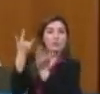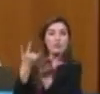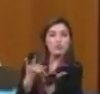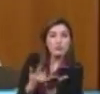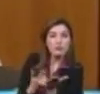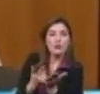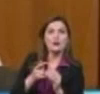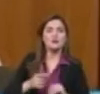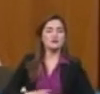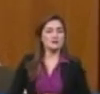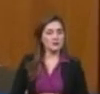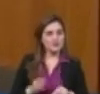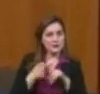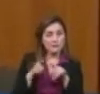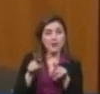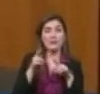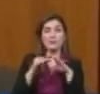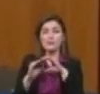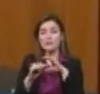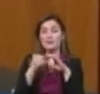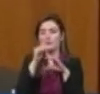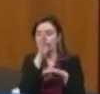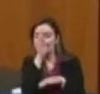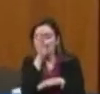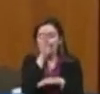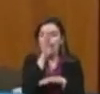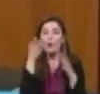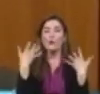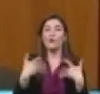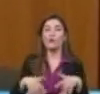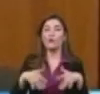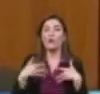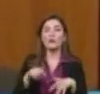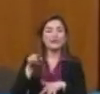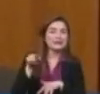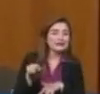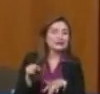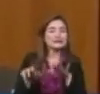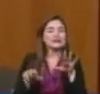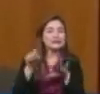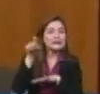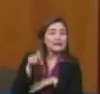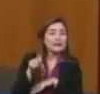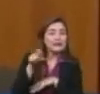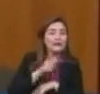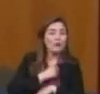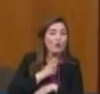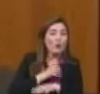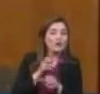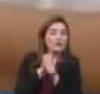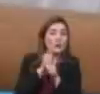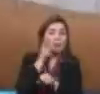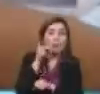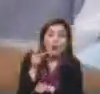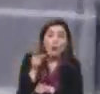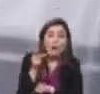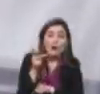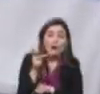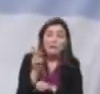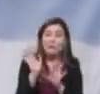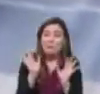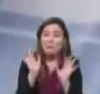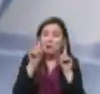o todo tipo de correspondencia personal hayan obedecido realmente a necesidades de la seguridad pública.